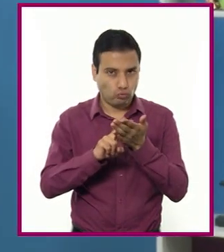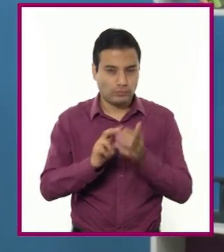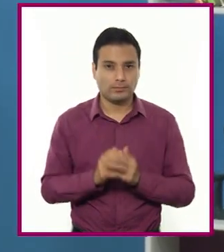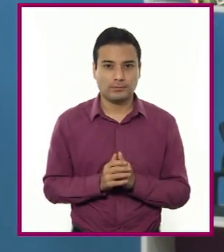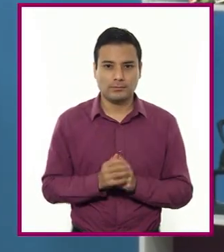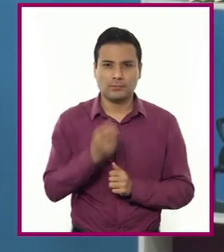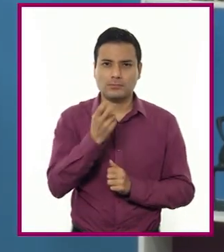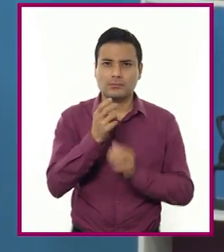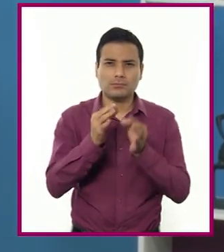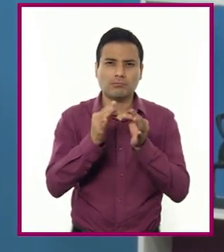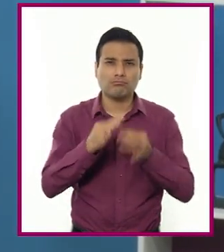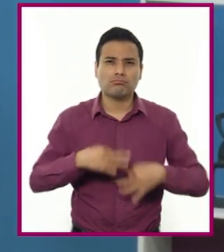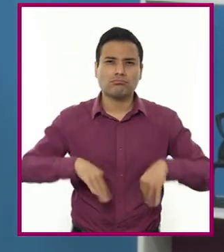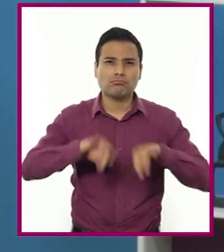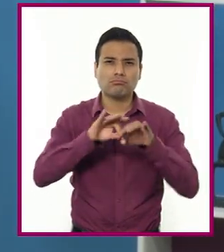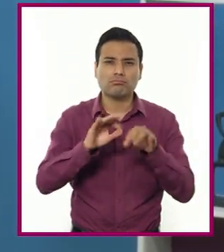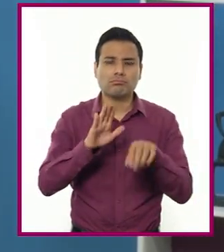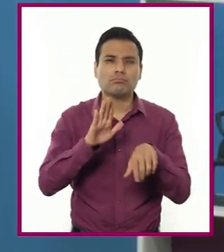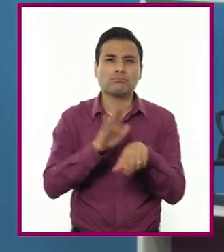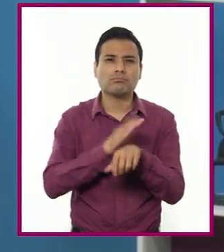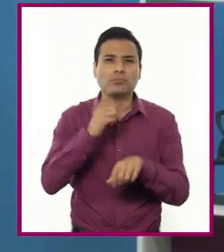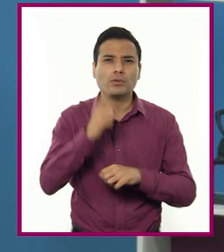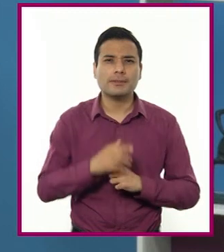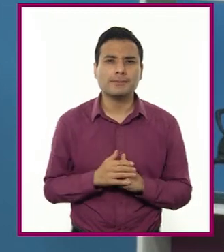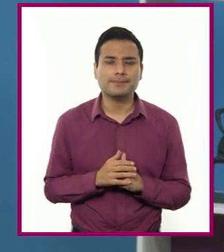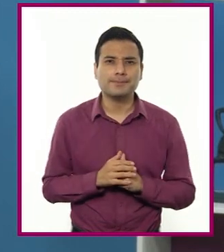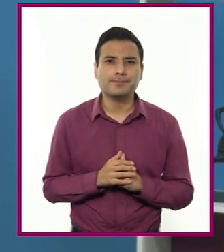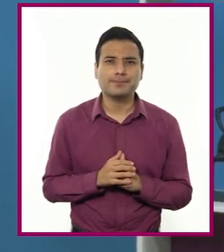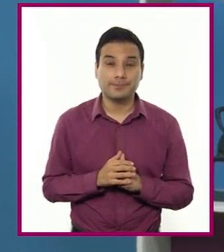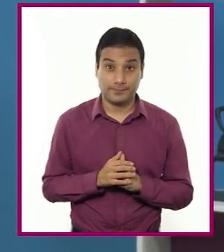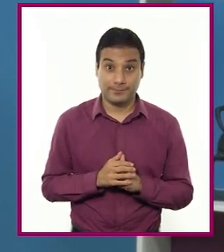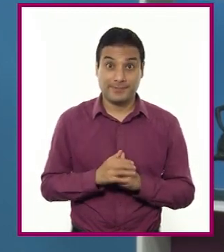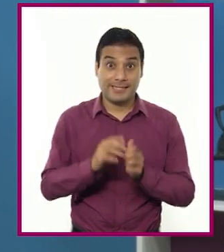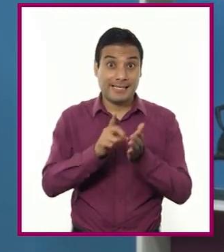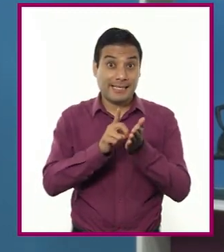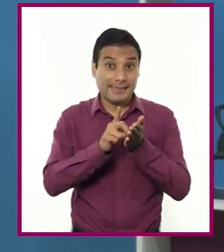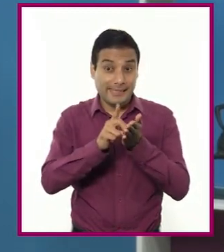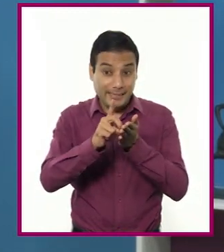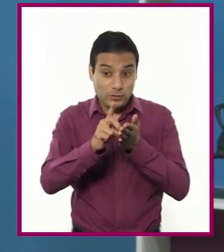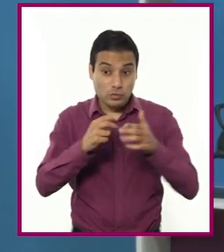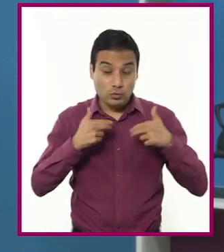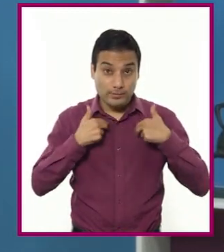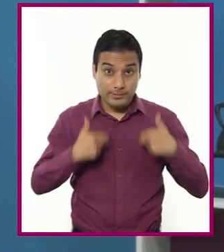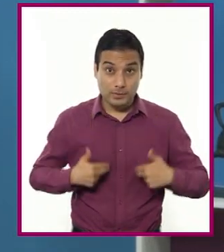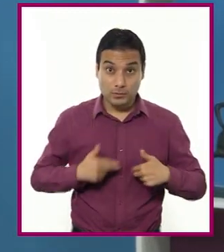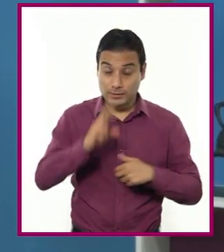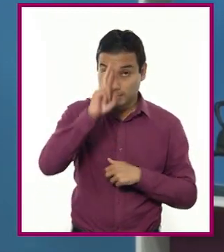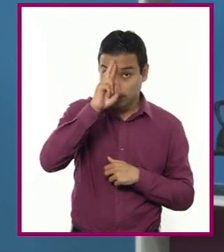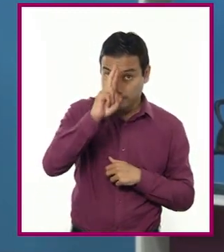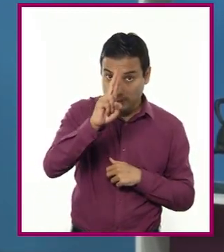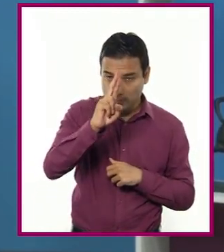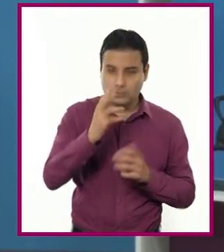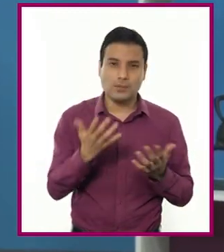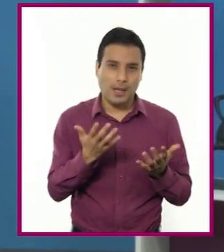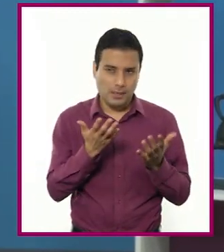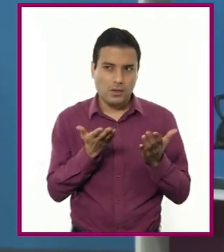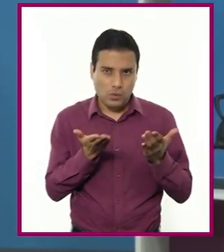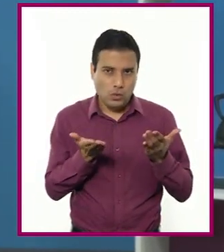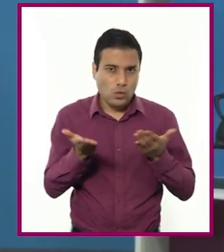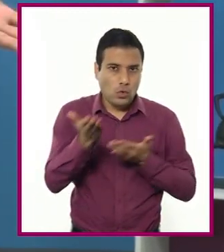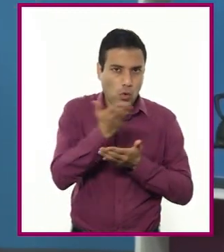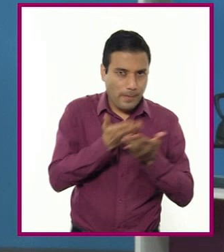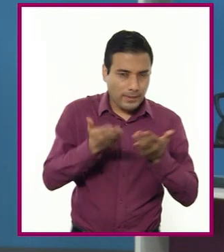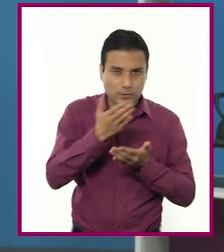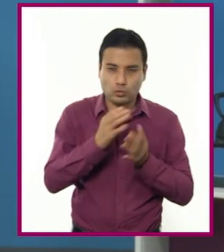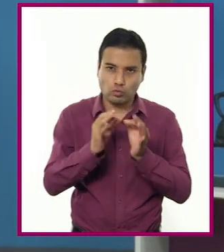es importante porque debemos reconocer que el respeto a los derechos humanos permite tener una convivencia basada en